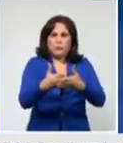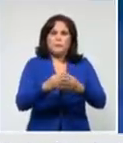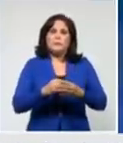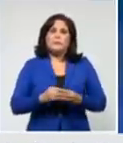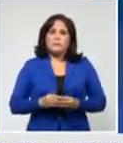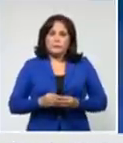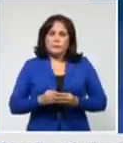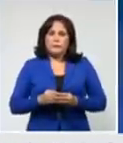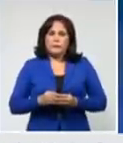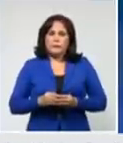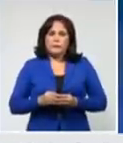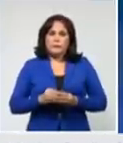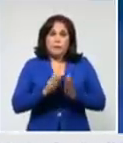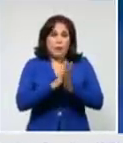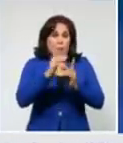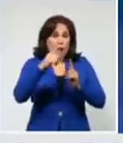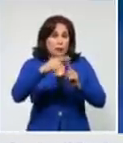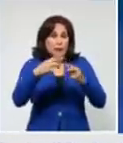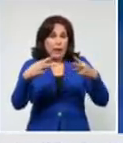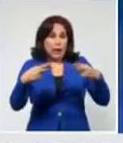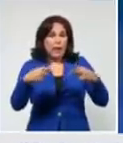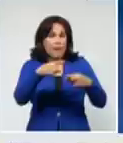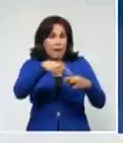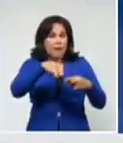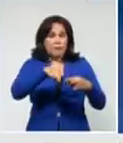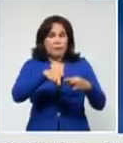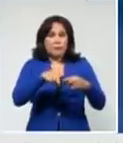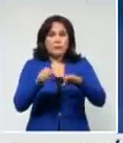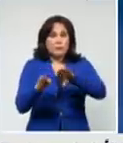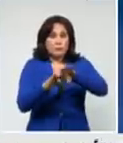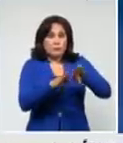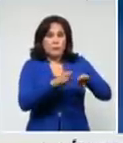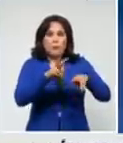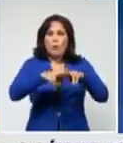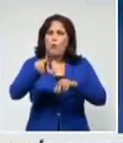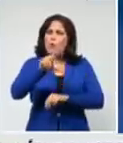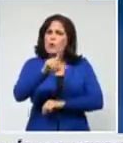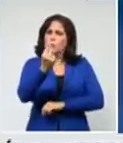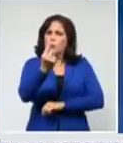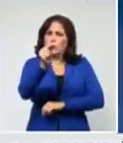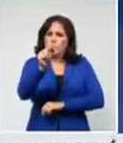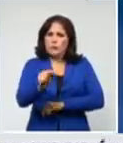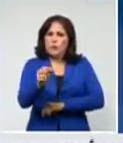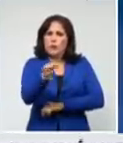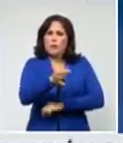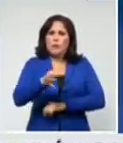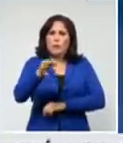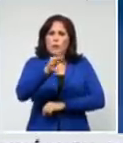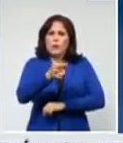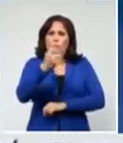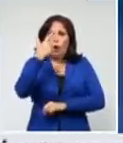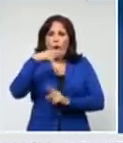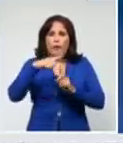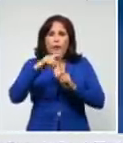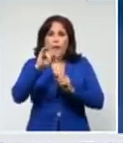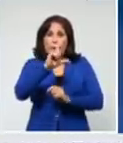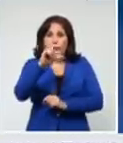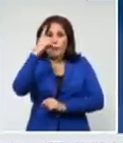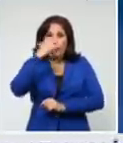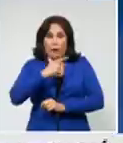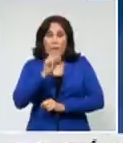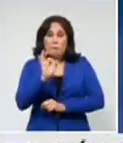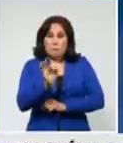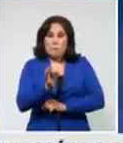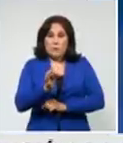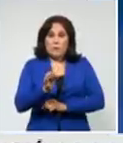últimas semanas. En Holguín, el caso diagnosticado pertenece al municipio de Antilla. En